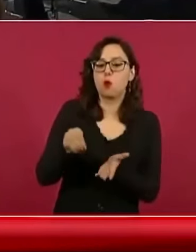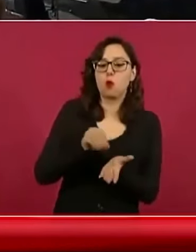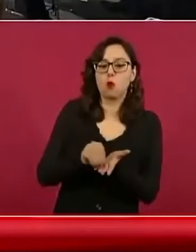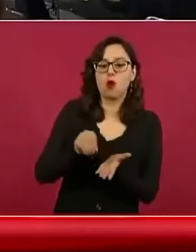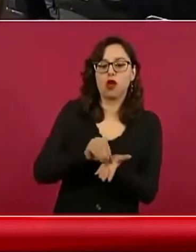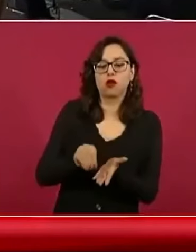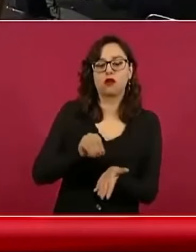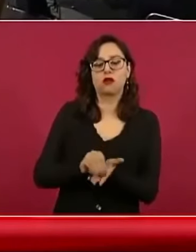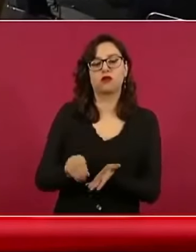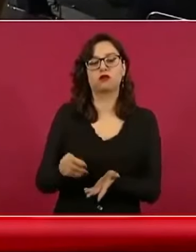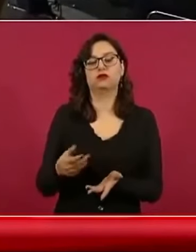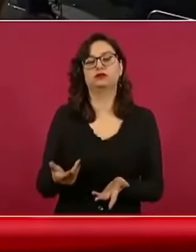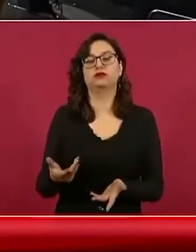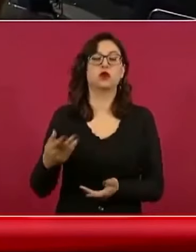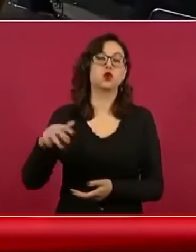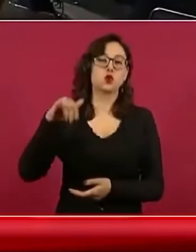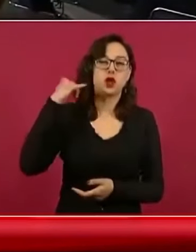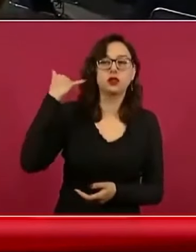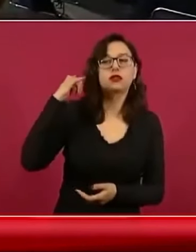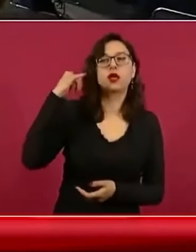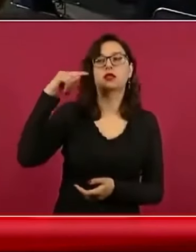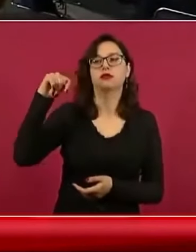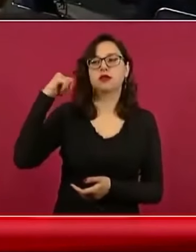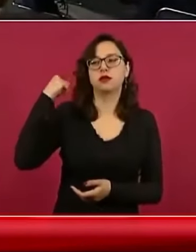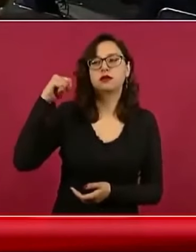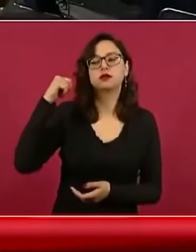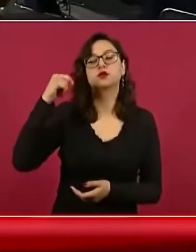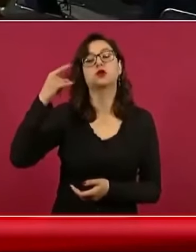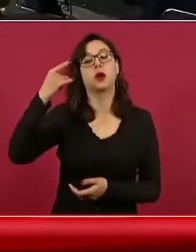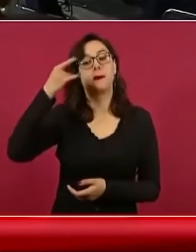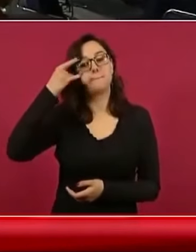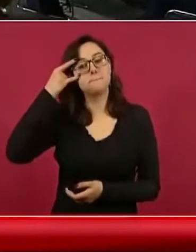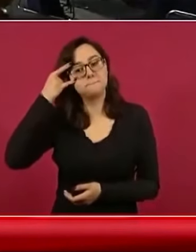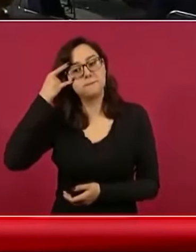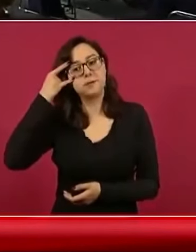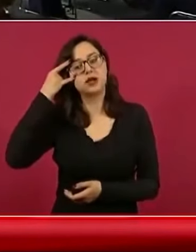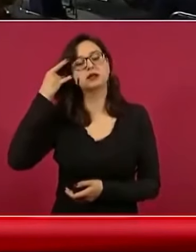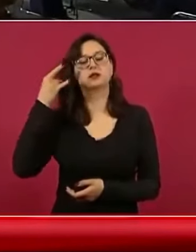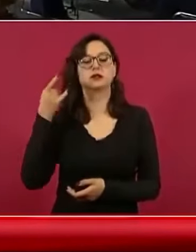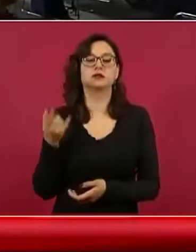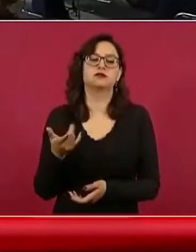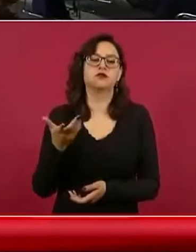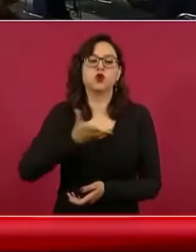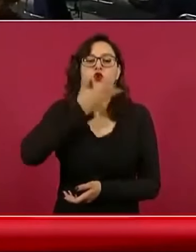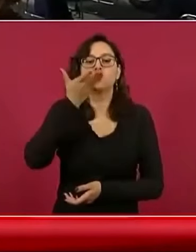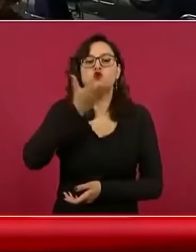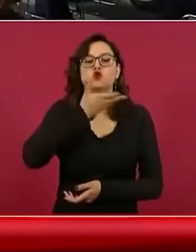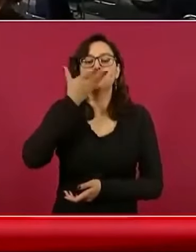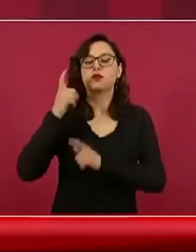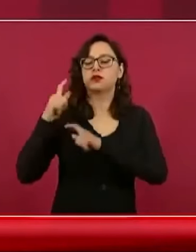tabasco campeche desde luego y